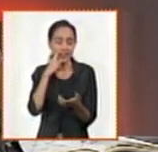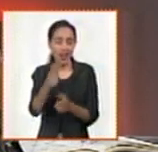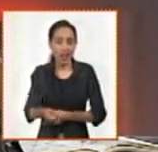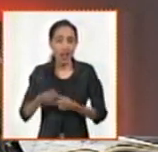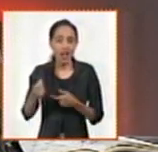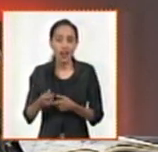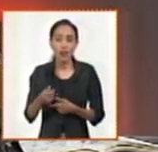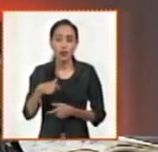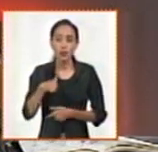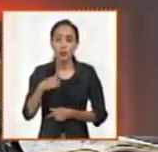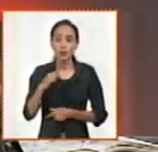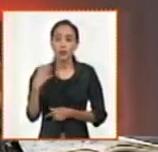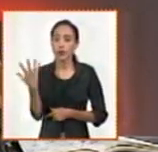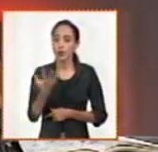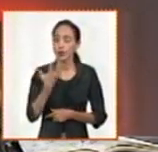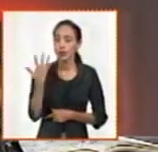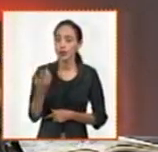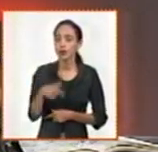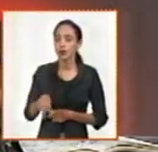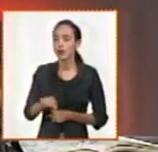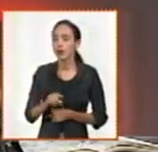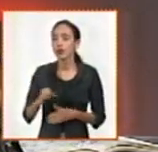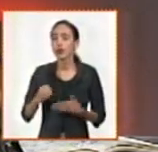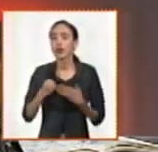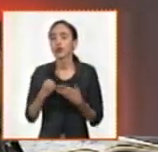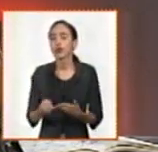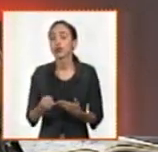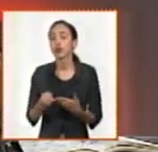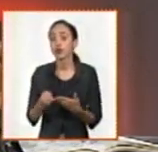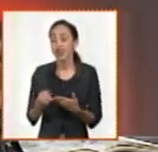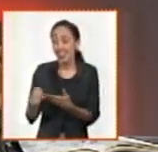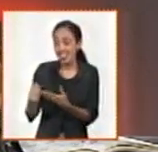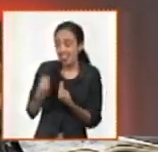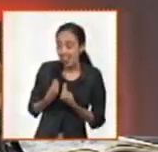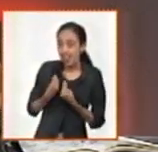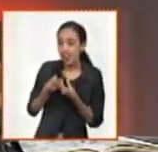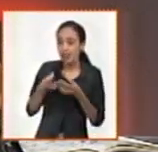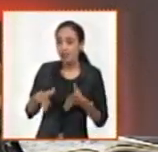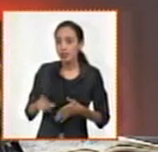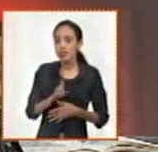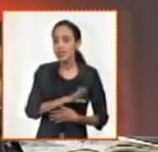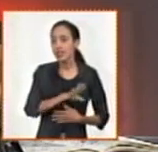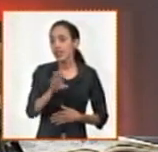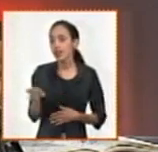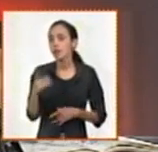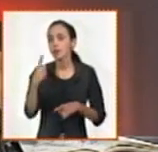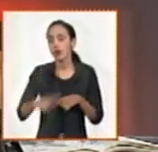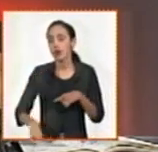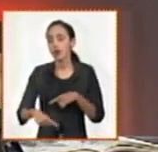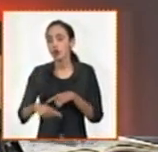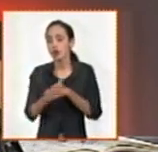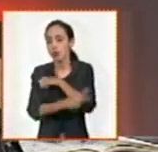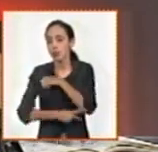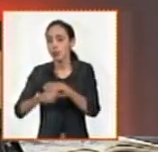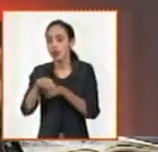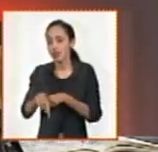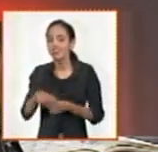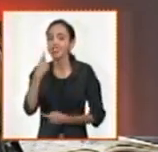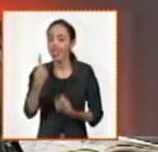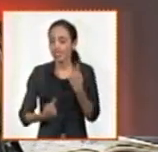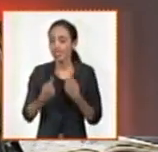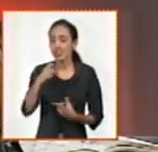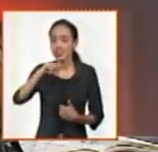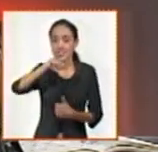agroecología trabajando con el ritmo que les permite la naturaleza que emigrar. Y eso básicamente es la alternativa